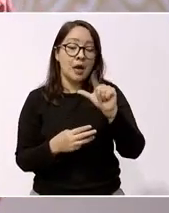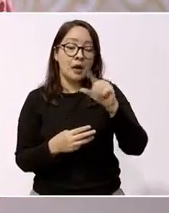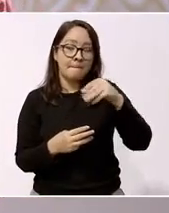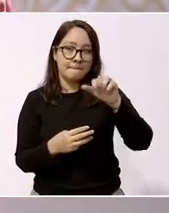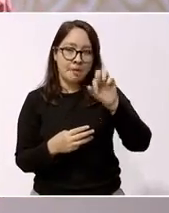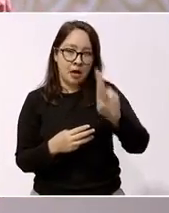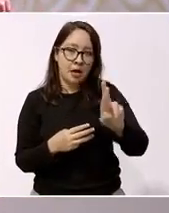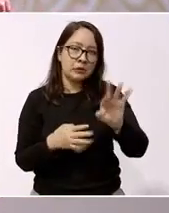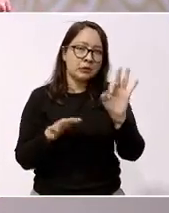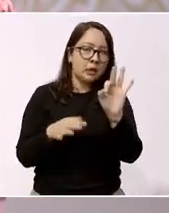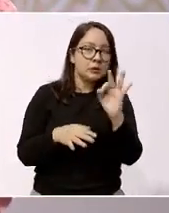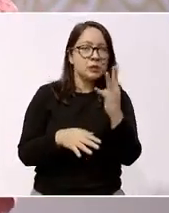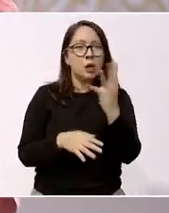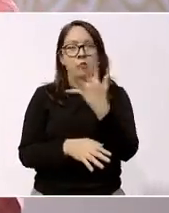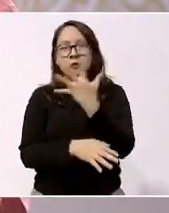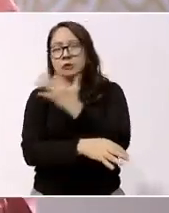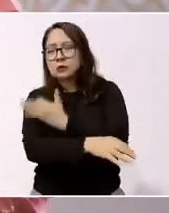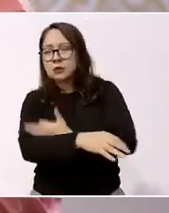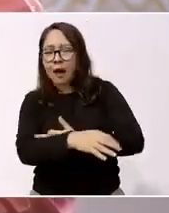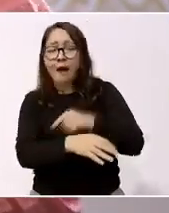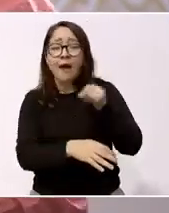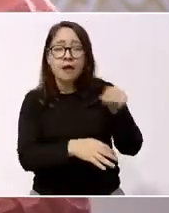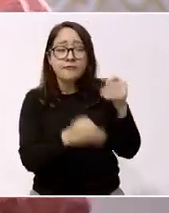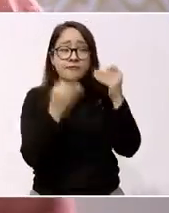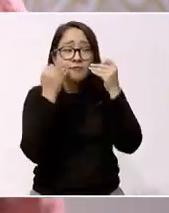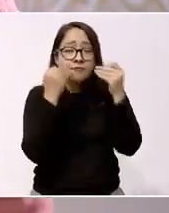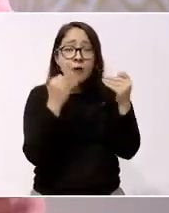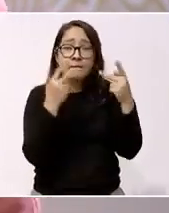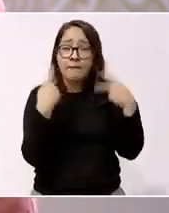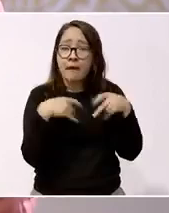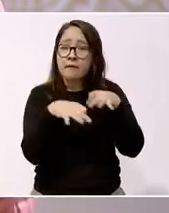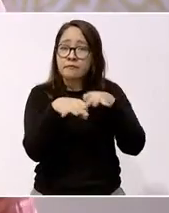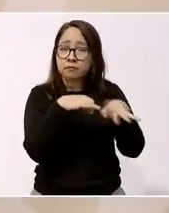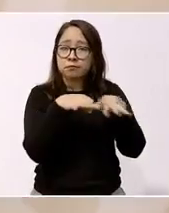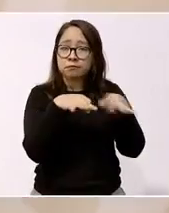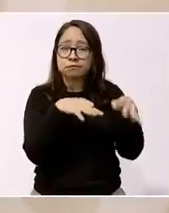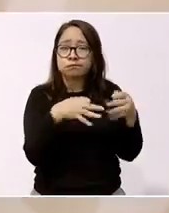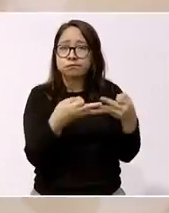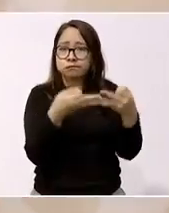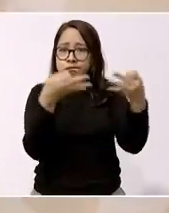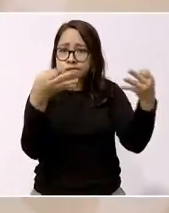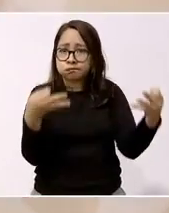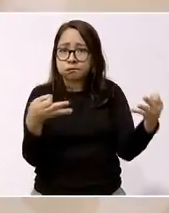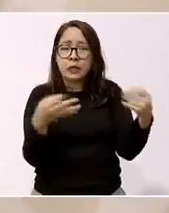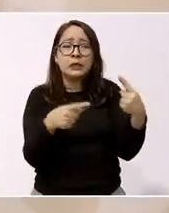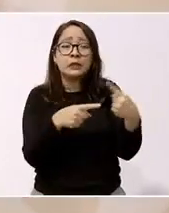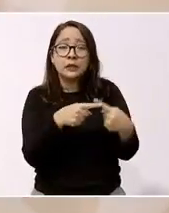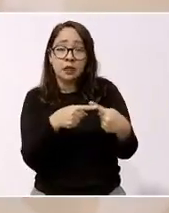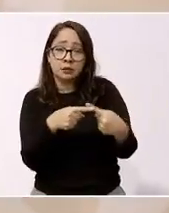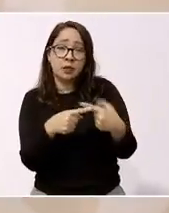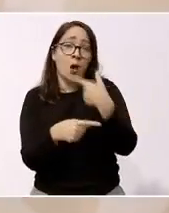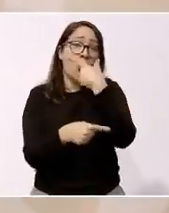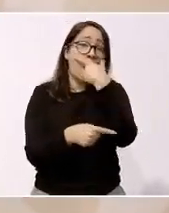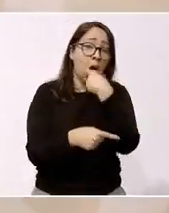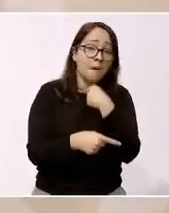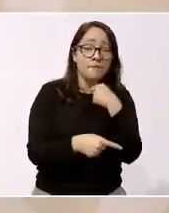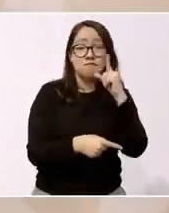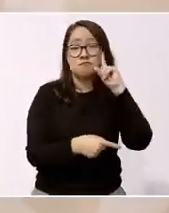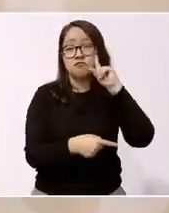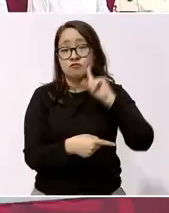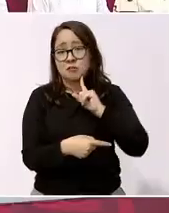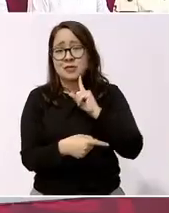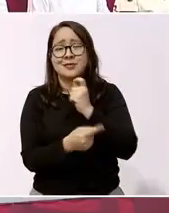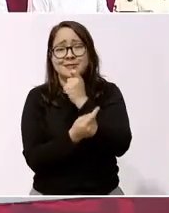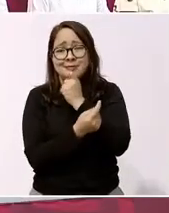las 4 o 5 de la tarde, ahí están trabajando la tierra, hombres, mujeres y hasta niños, toda